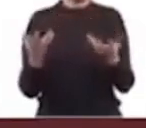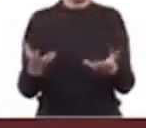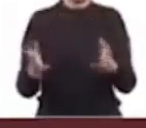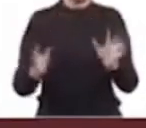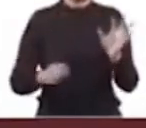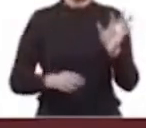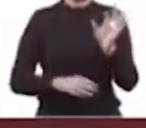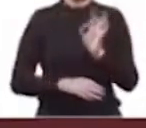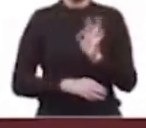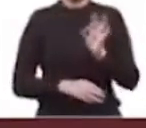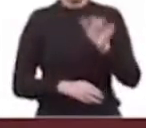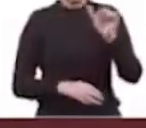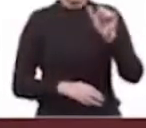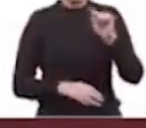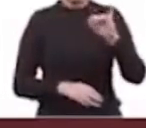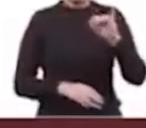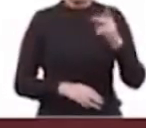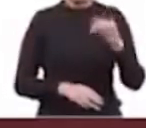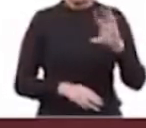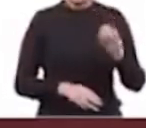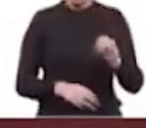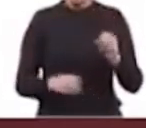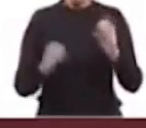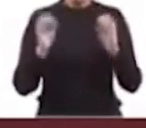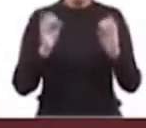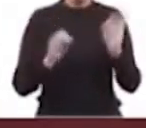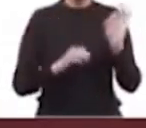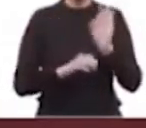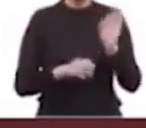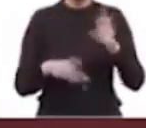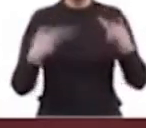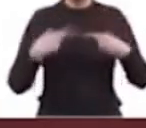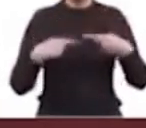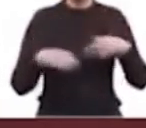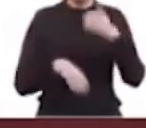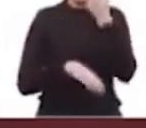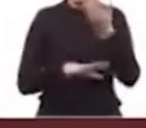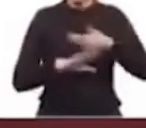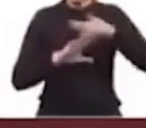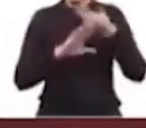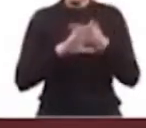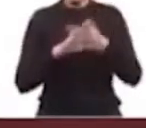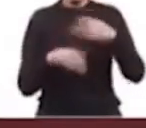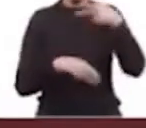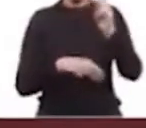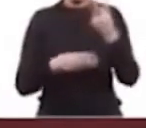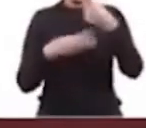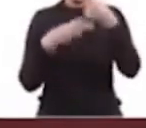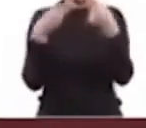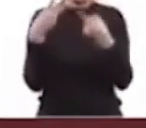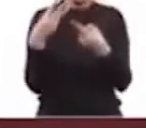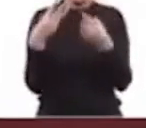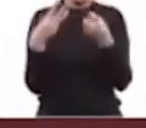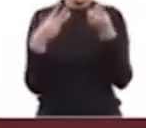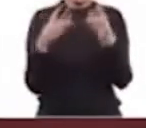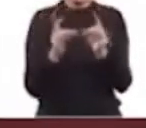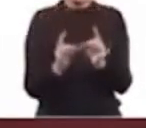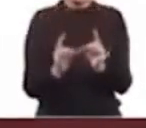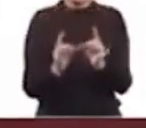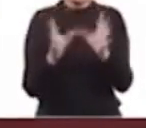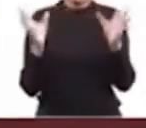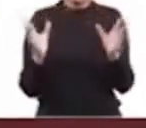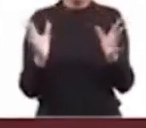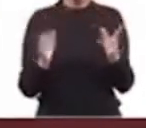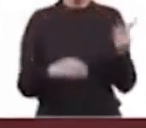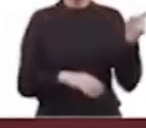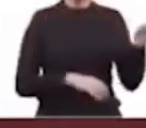tercero atípico, no sabemos si fue de carácter intencional en este caso, pero son tres incidentes que muestran esto